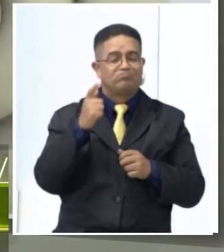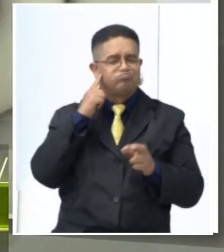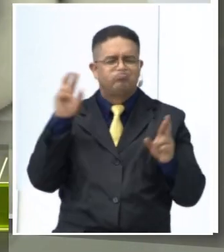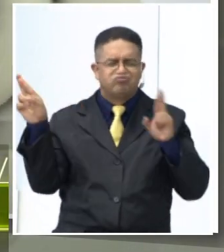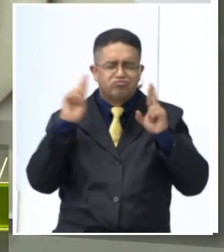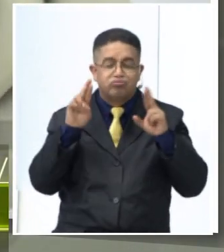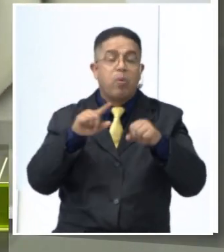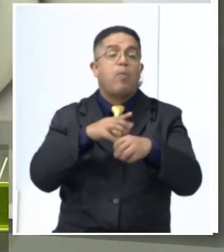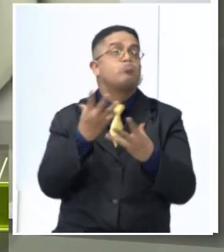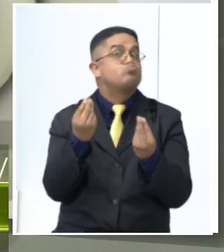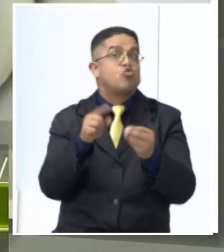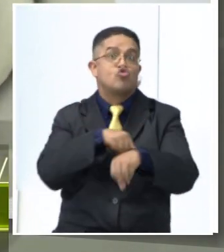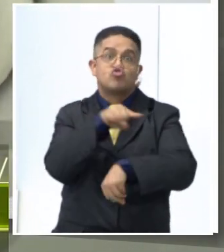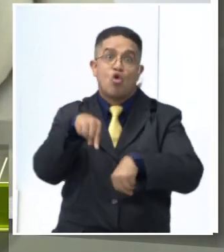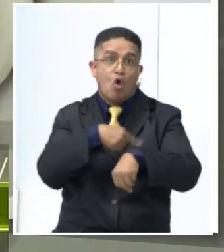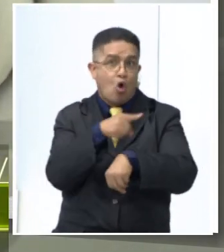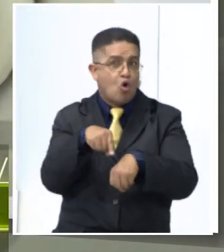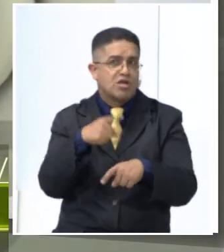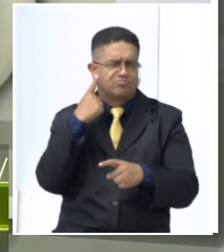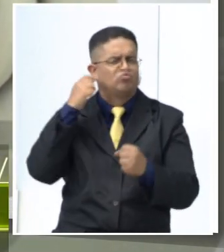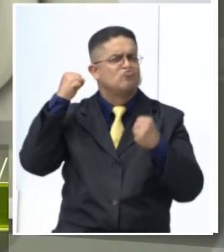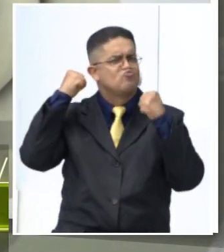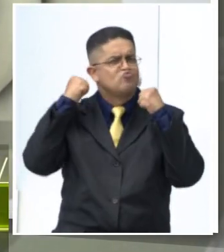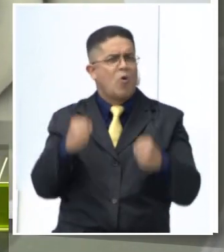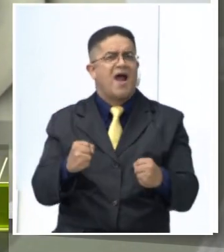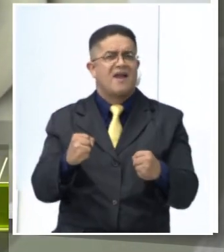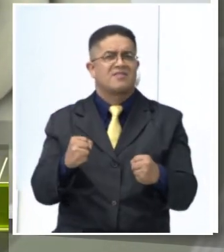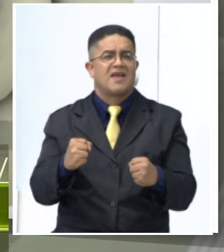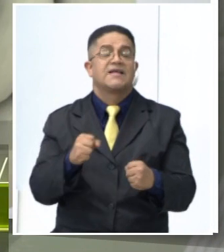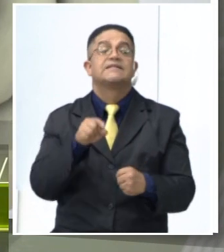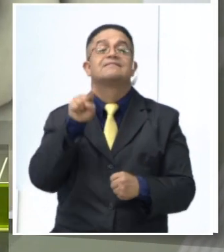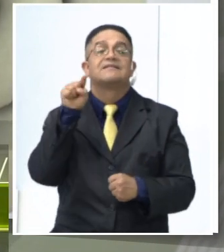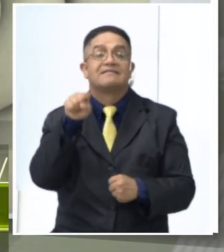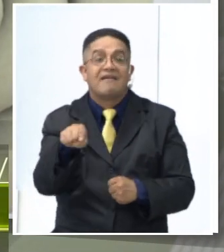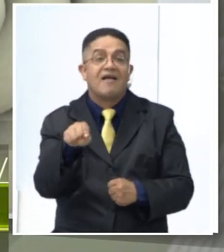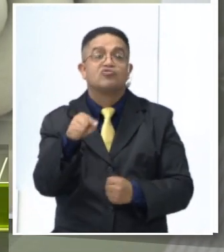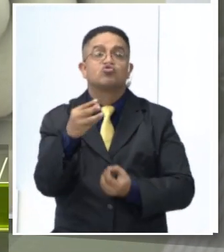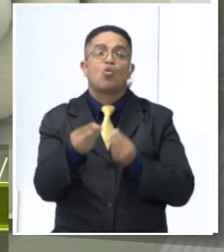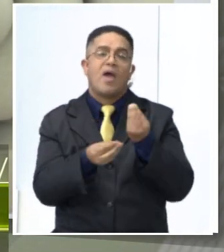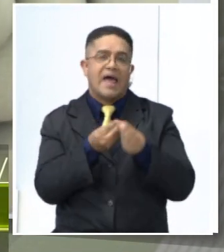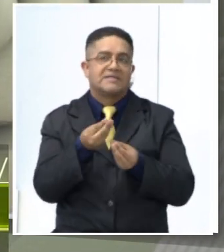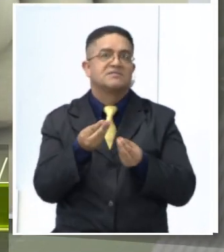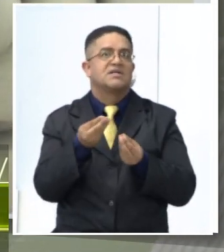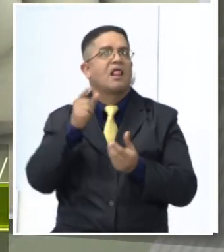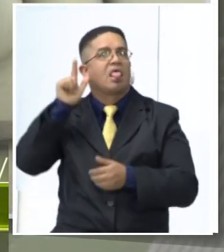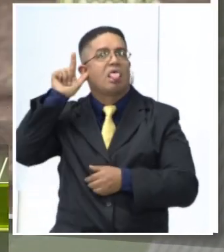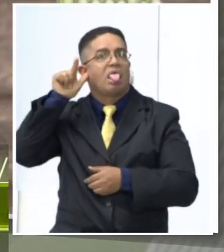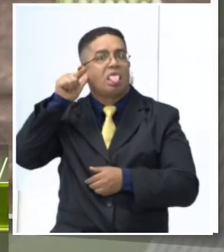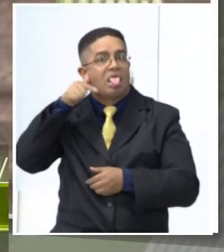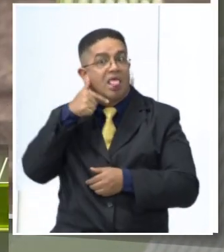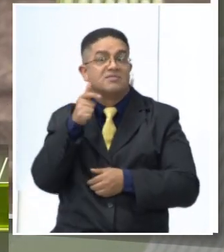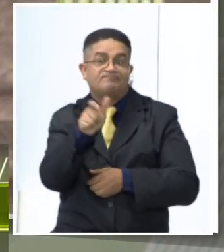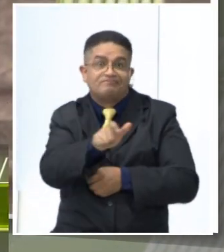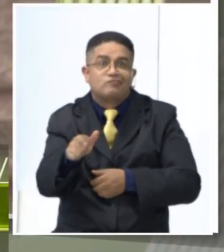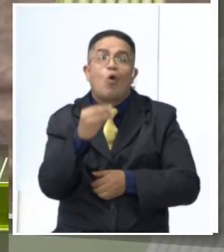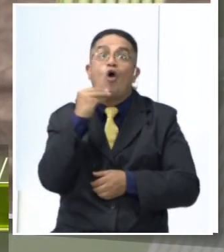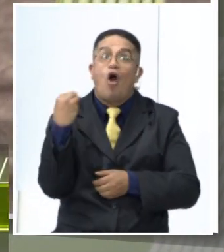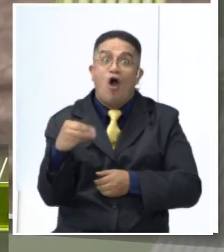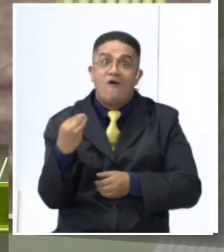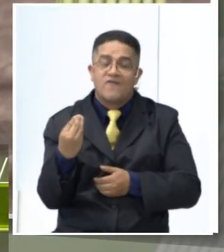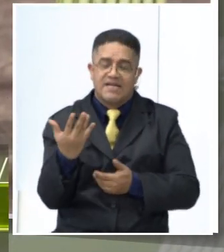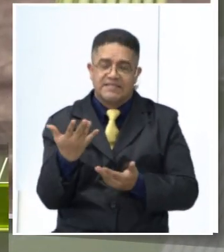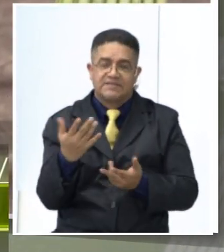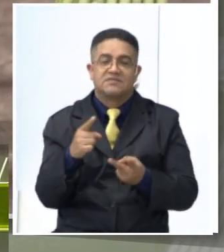durante muchísimo tiempo a mucho o muy alto volumen y esto ha generado grandes pérdidas auditivas, sobre todo en personas jóvenes. Si nos